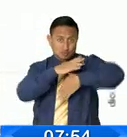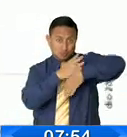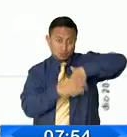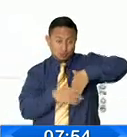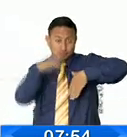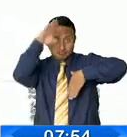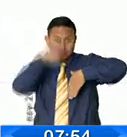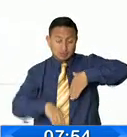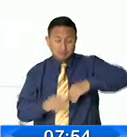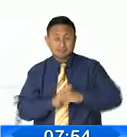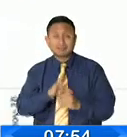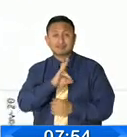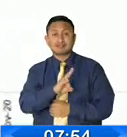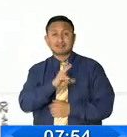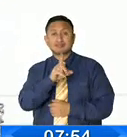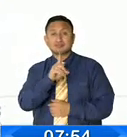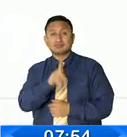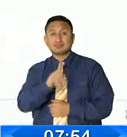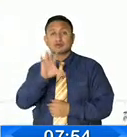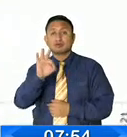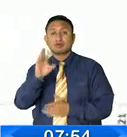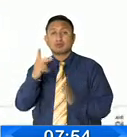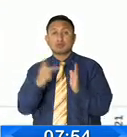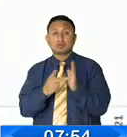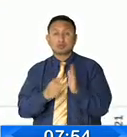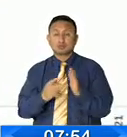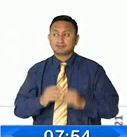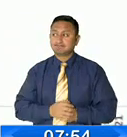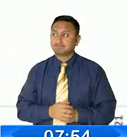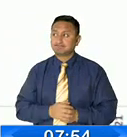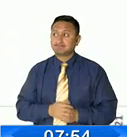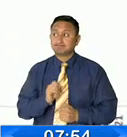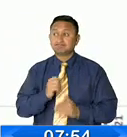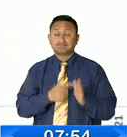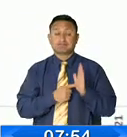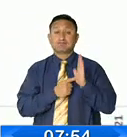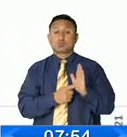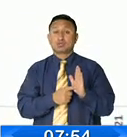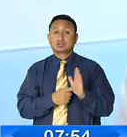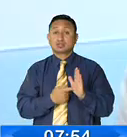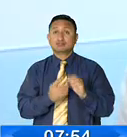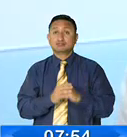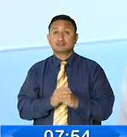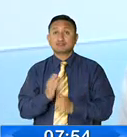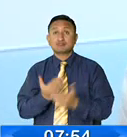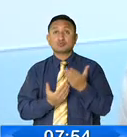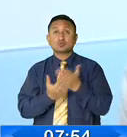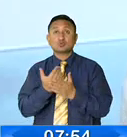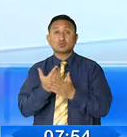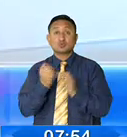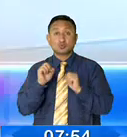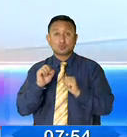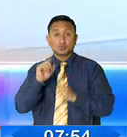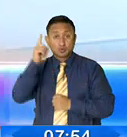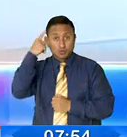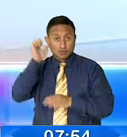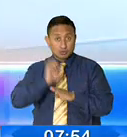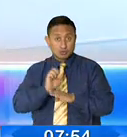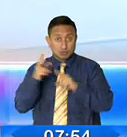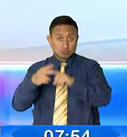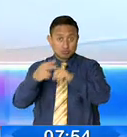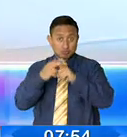a 719 puntos. Eso refleja que el nuevo financiamiento que pueda conseguir el Ecuador va a ser más